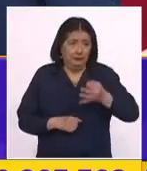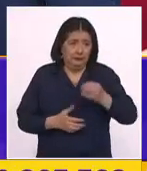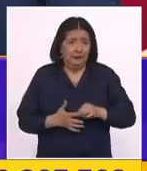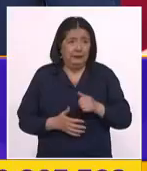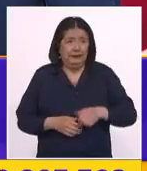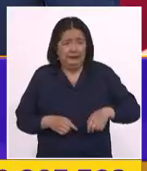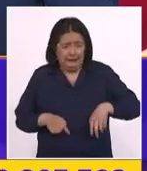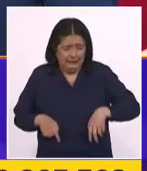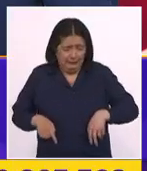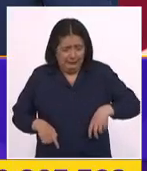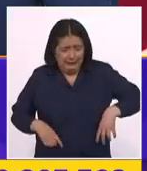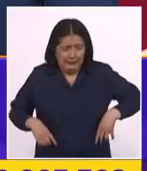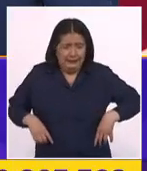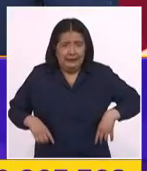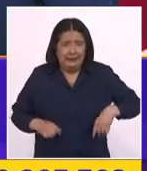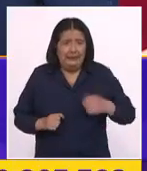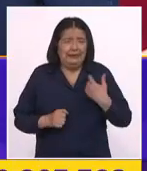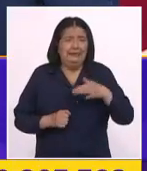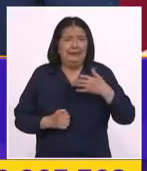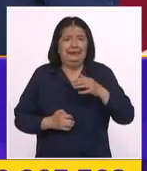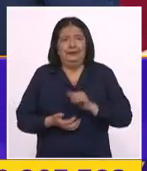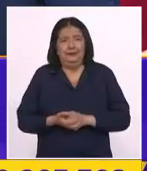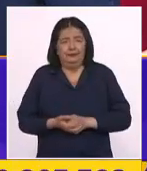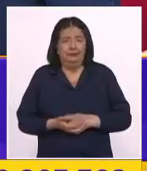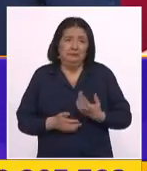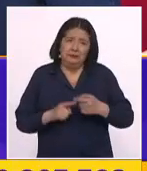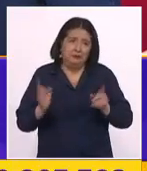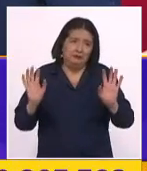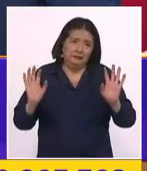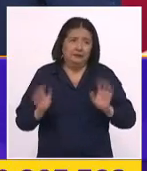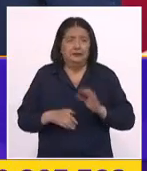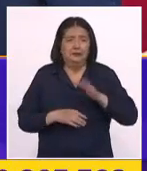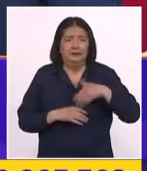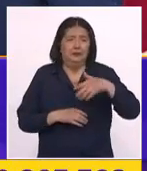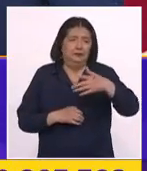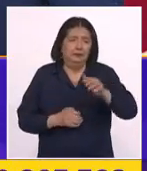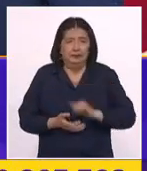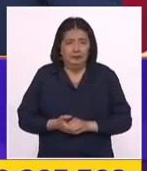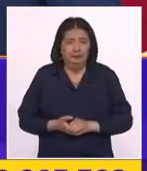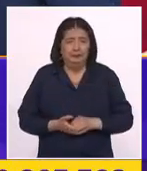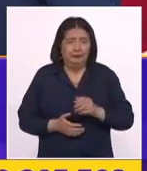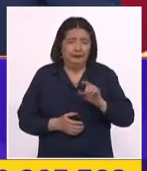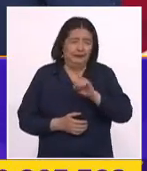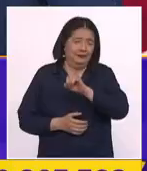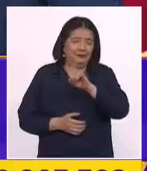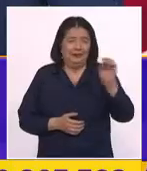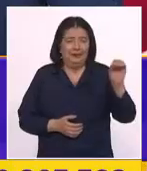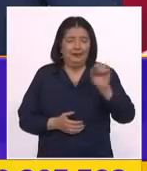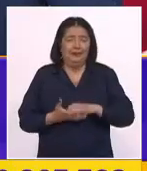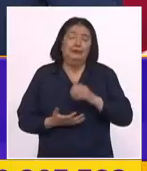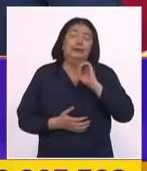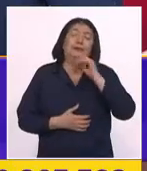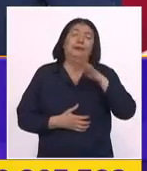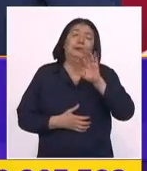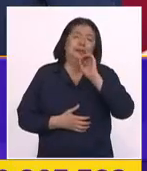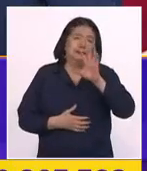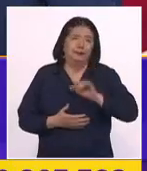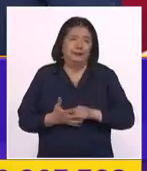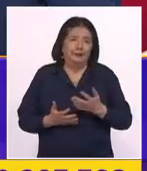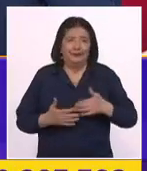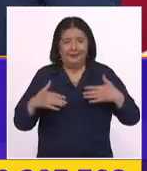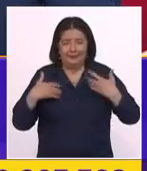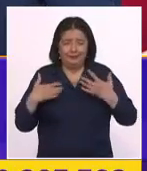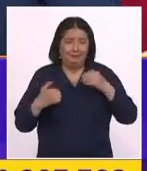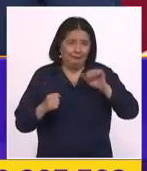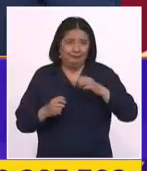dolía las piernas, la cadera, ¿no? Pero nada, después ya a los 100 metros como que ya dije, no, muy